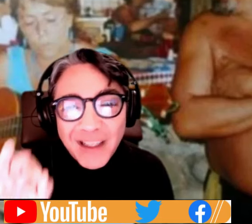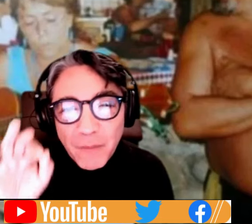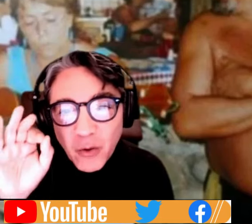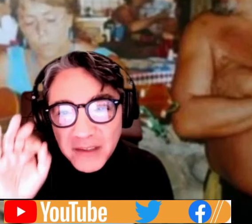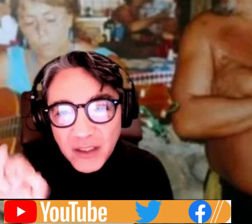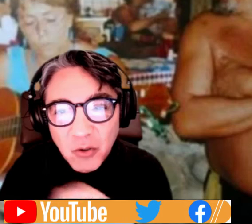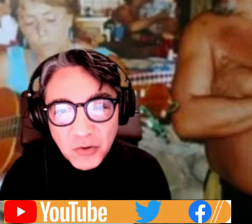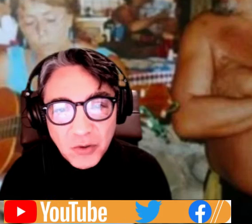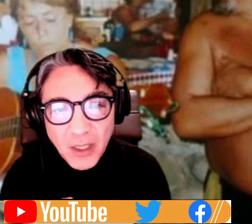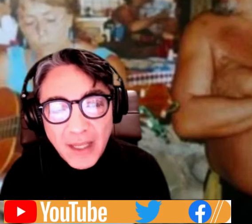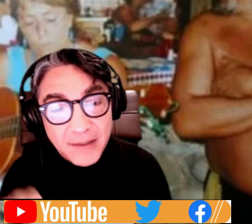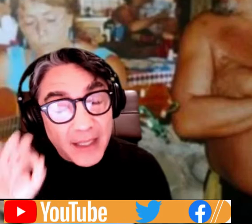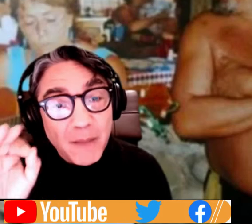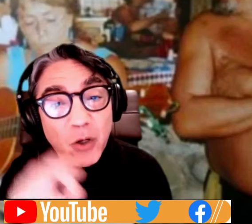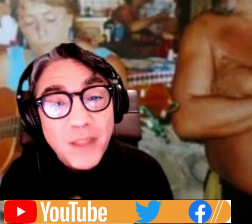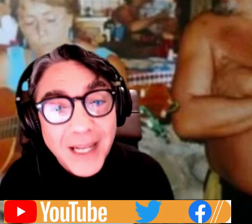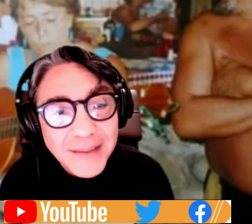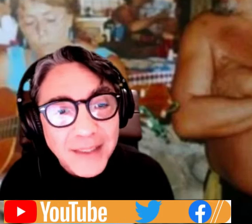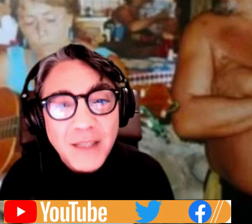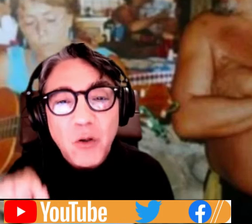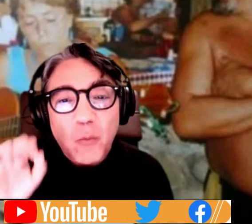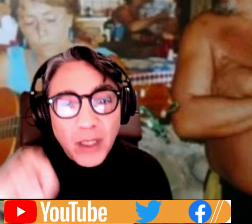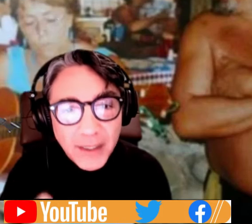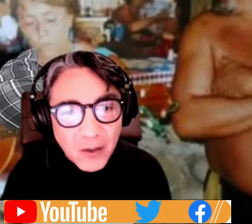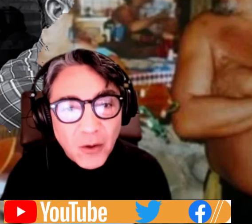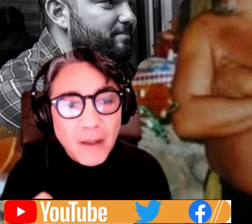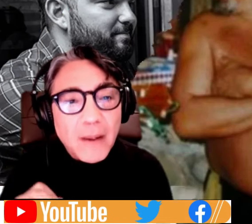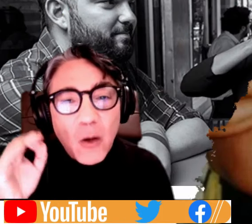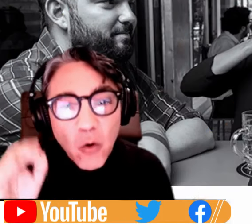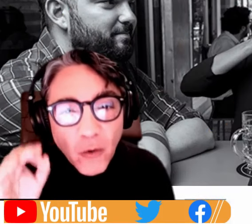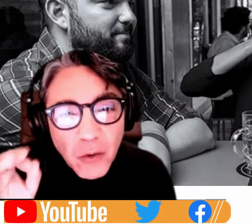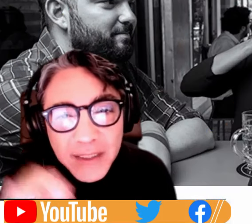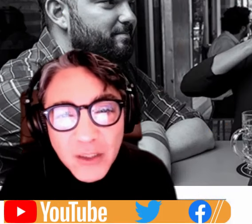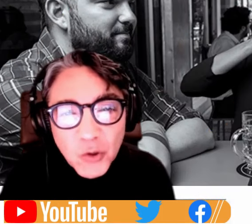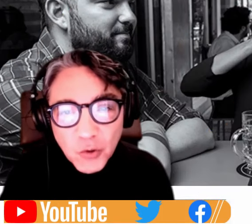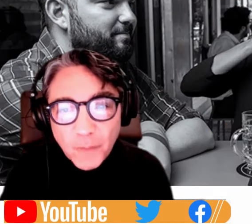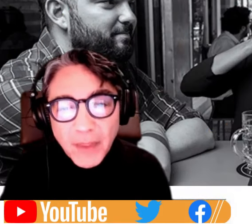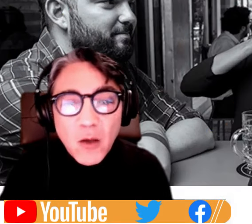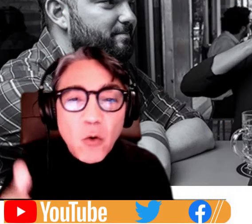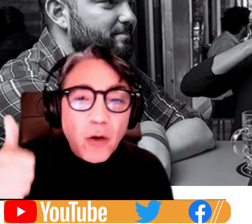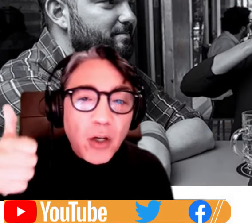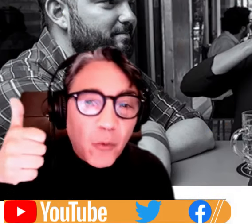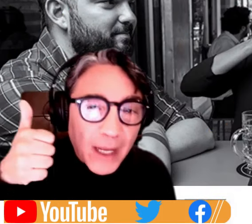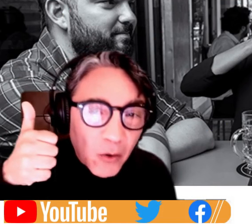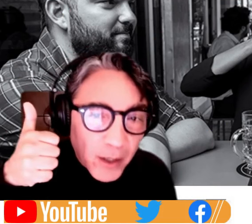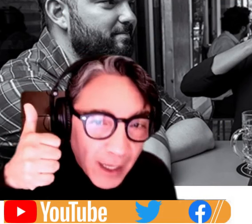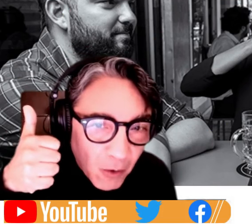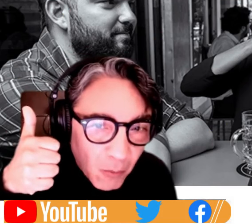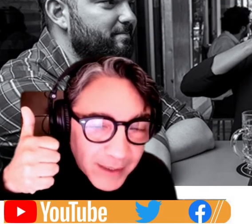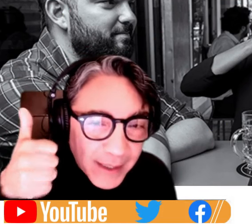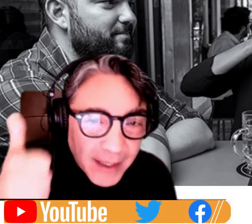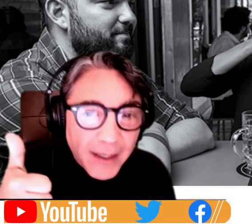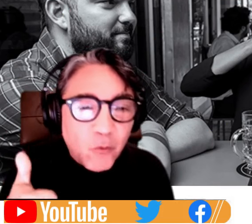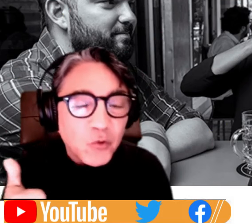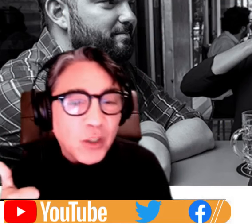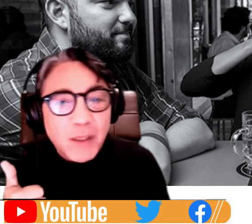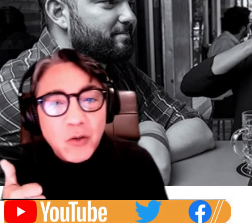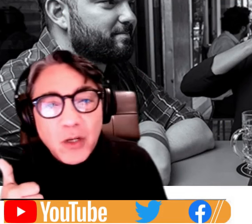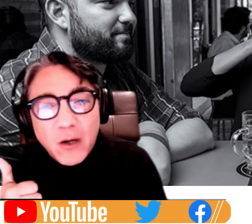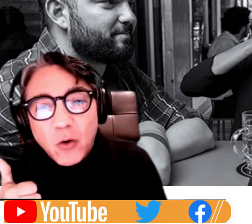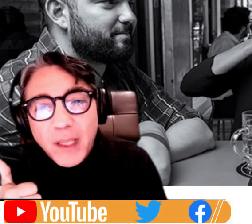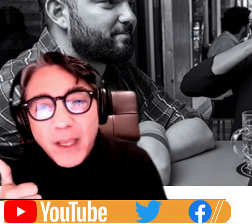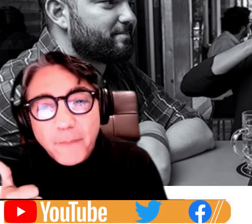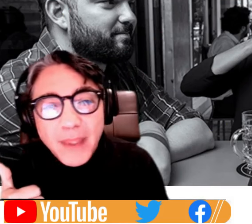ser considerada en términos exitosos en términos de clase en términos políticos es un gobierno exitoso es un gobierno porque ha logrado mantener en